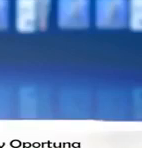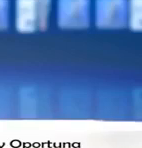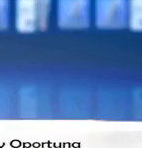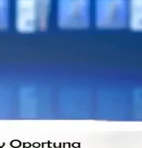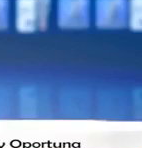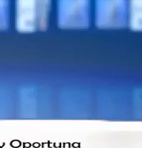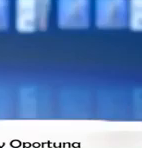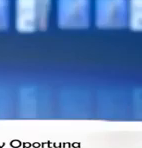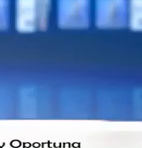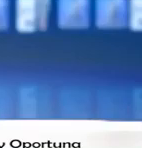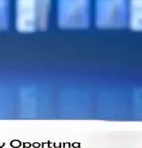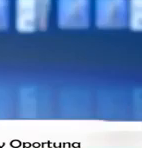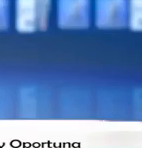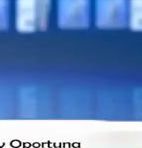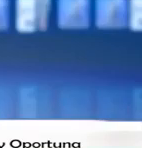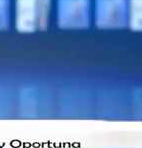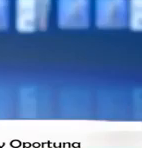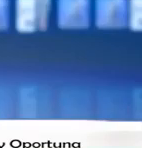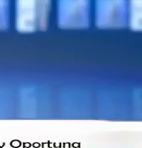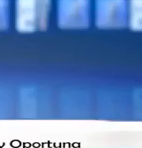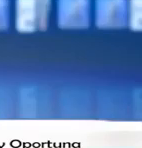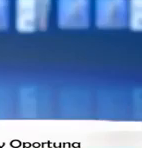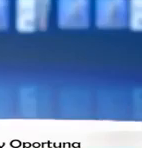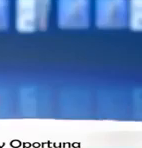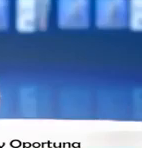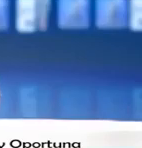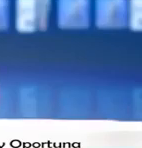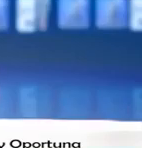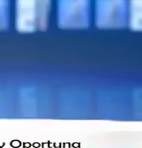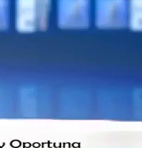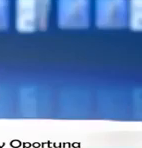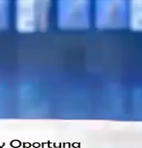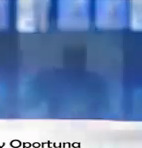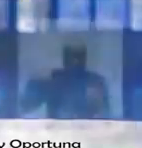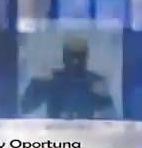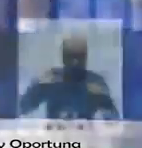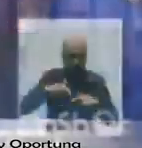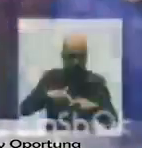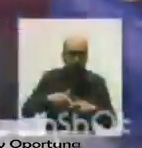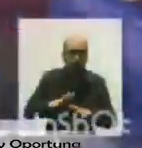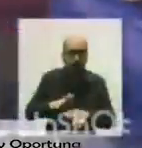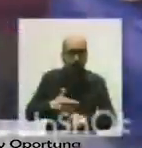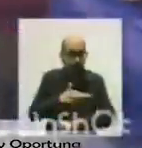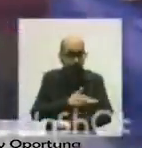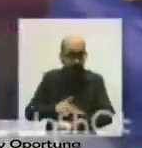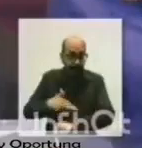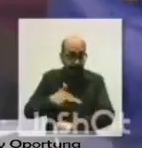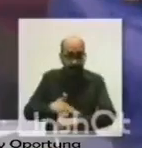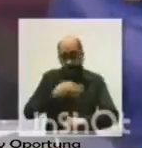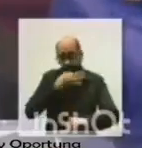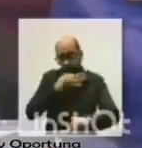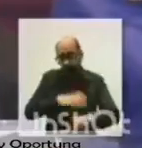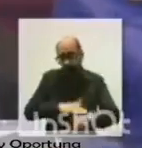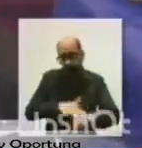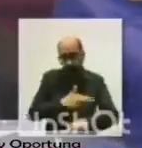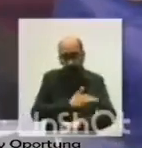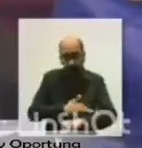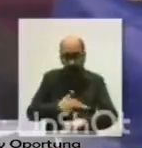se eliminaron. Pero vamos a ver qué fue lo que nos dijo. Los trámites son